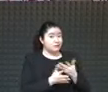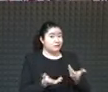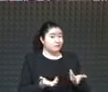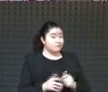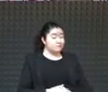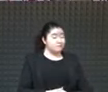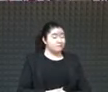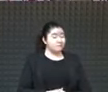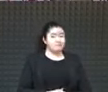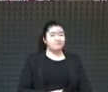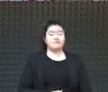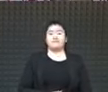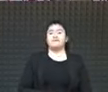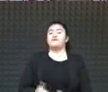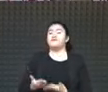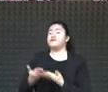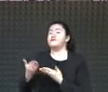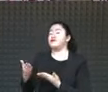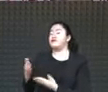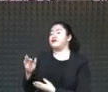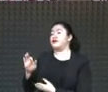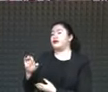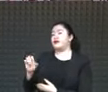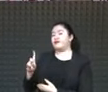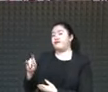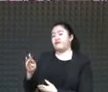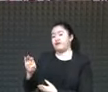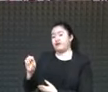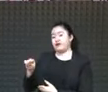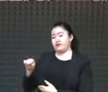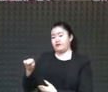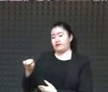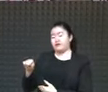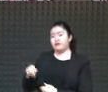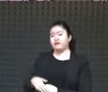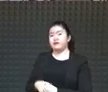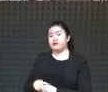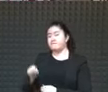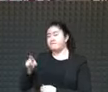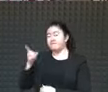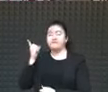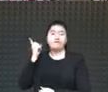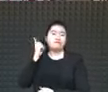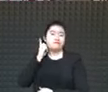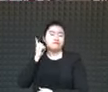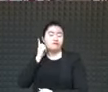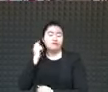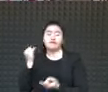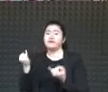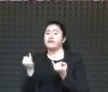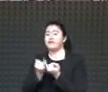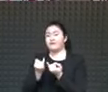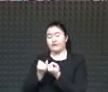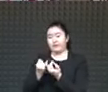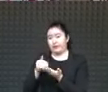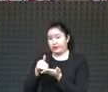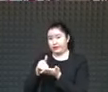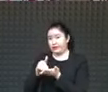Oiga, doctor, y por otro lado, el diputado Efraín Huerta pues también va a ser desaforado por presuntamente